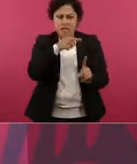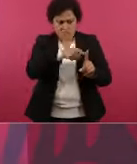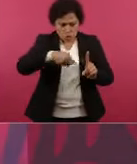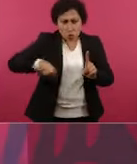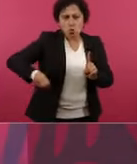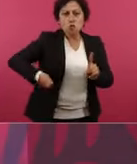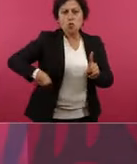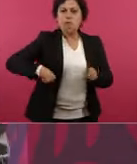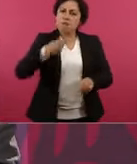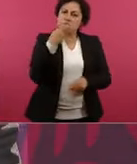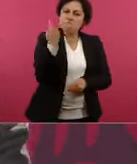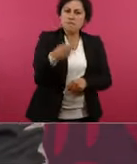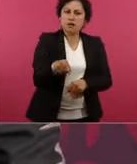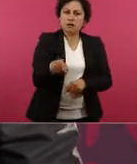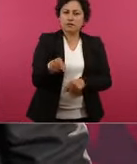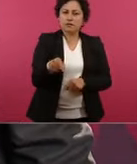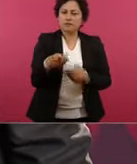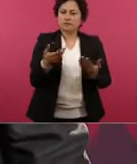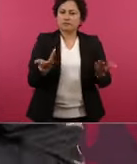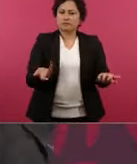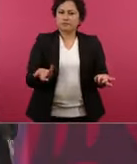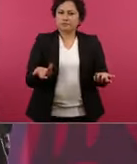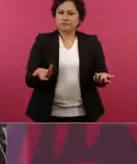como que él